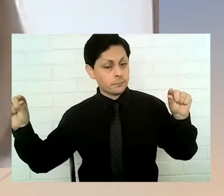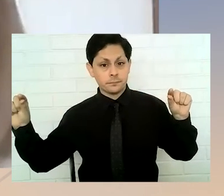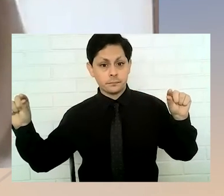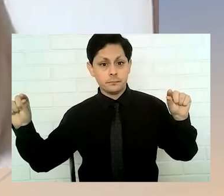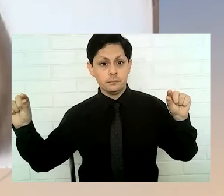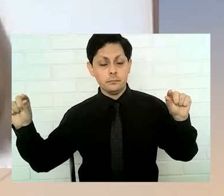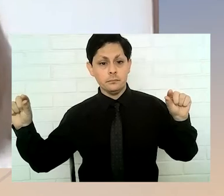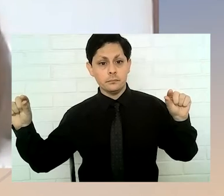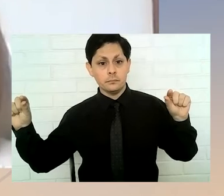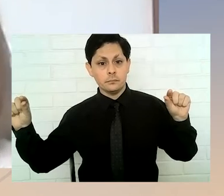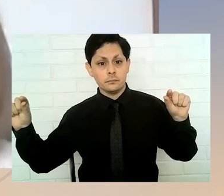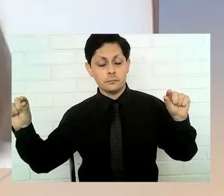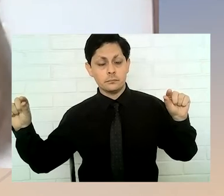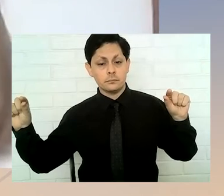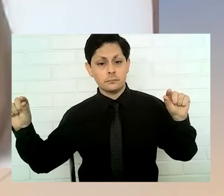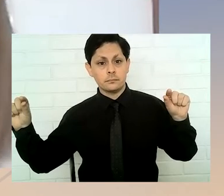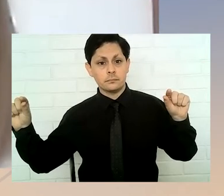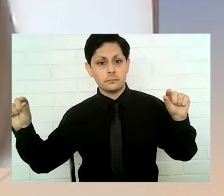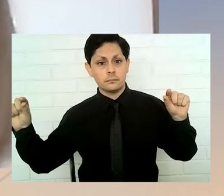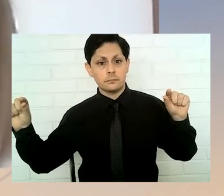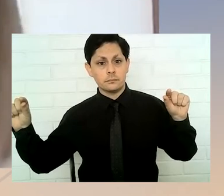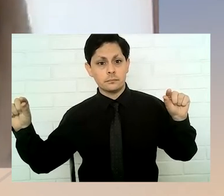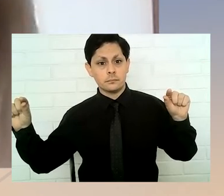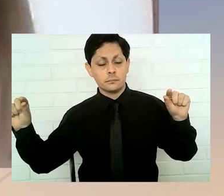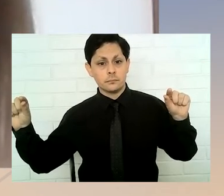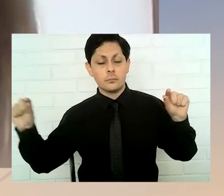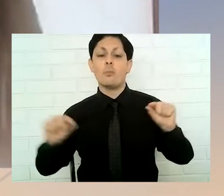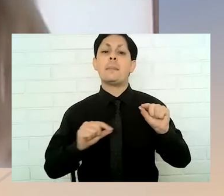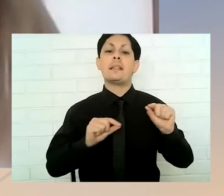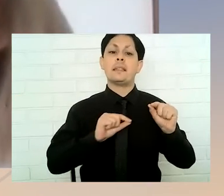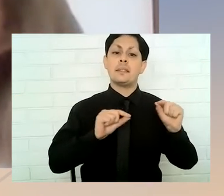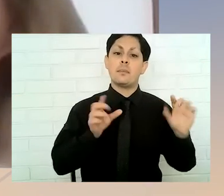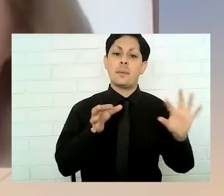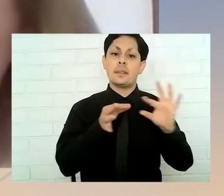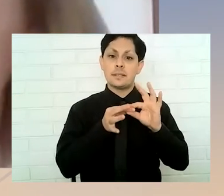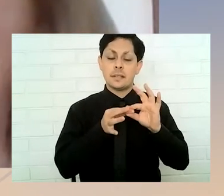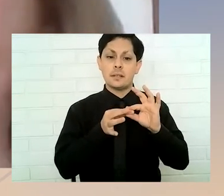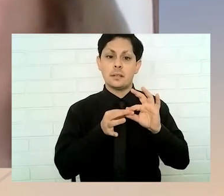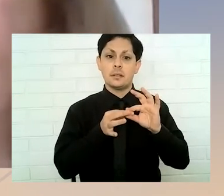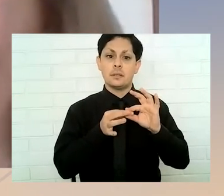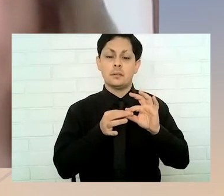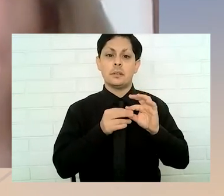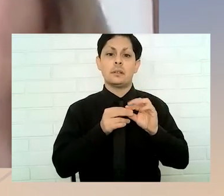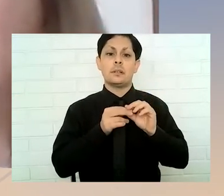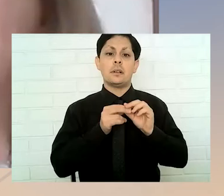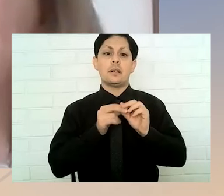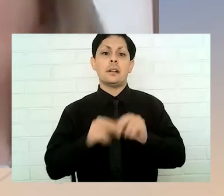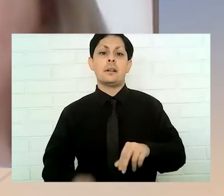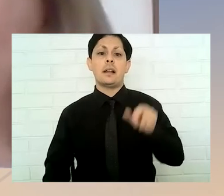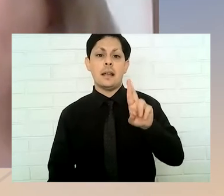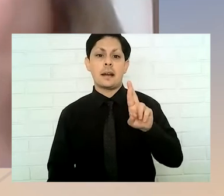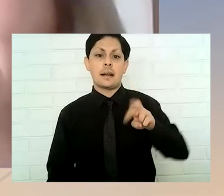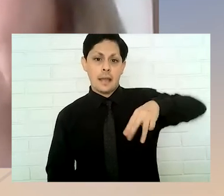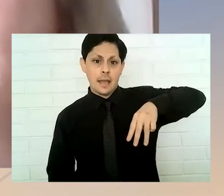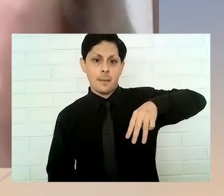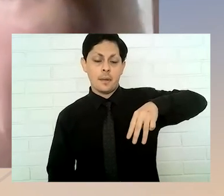fue que con independencia de los contextos, esto es, escuelas en la región metropolitana,